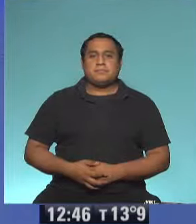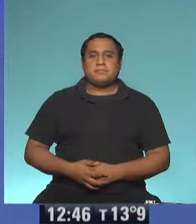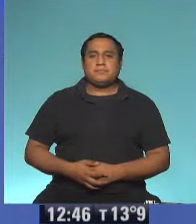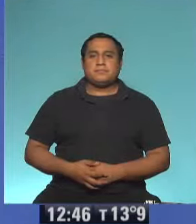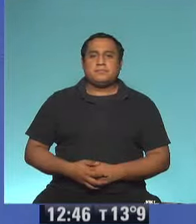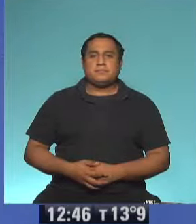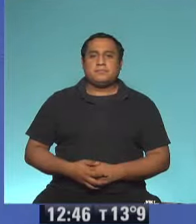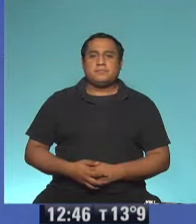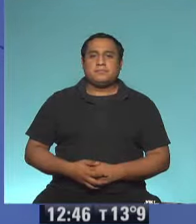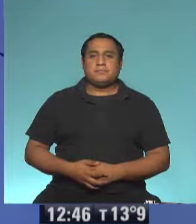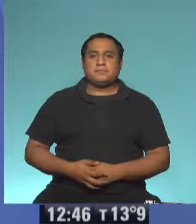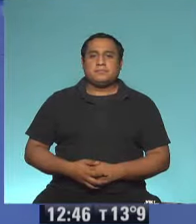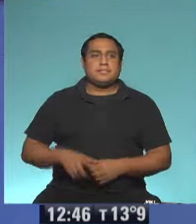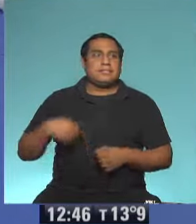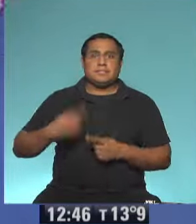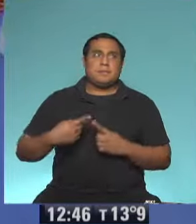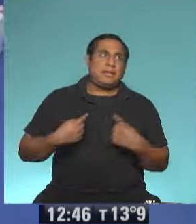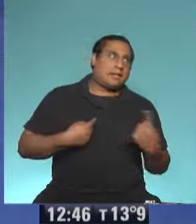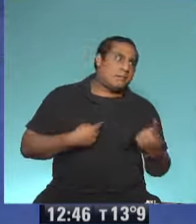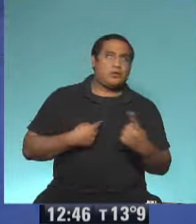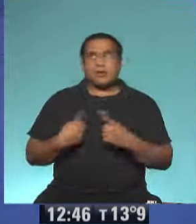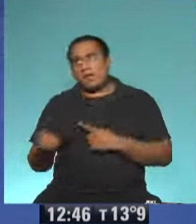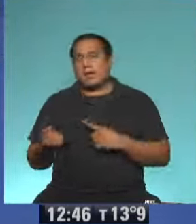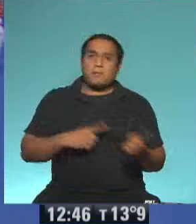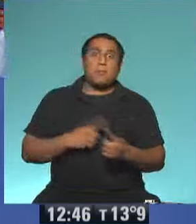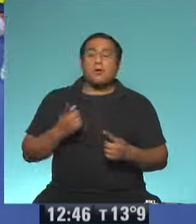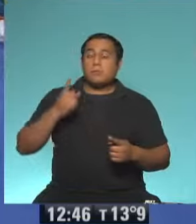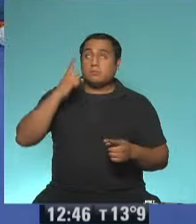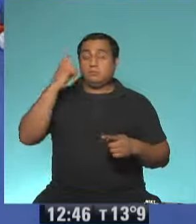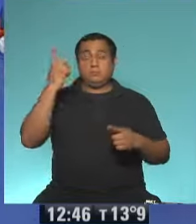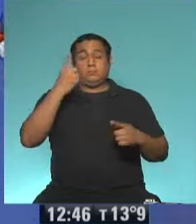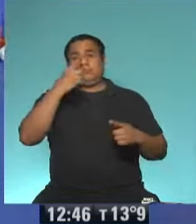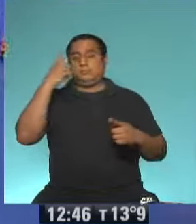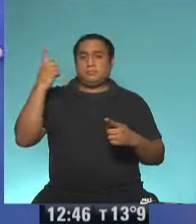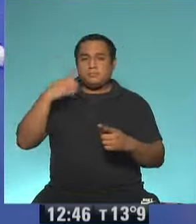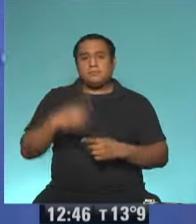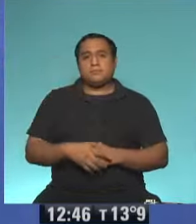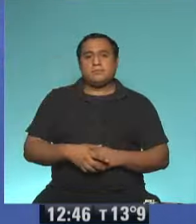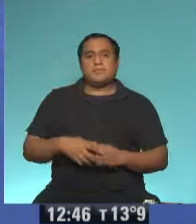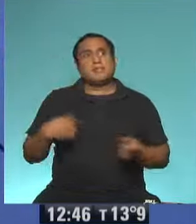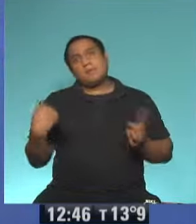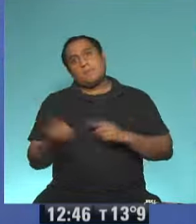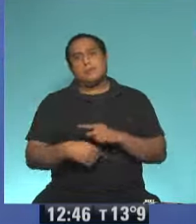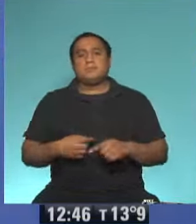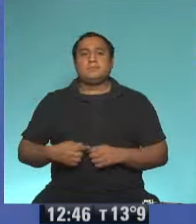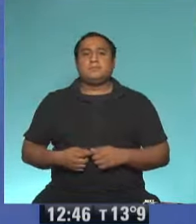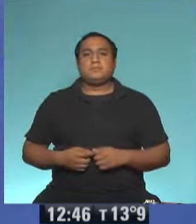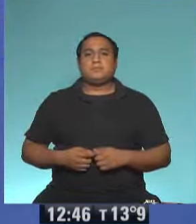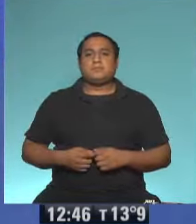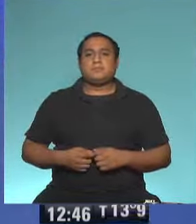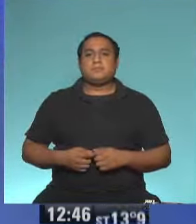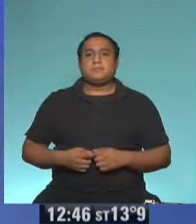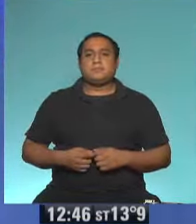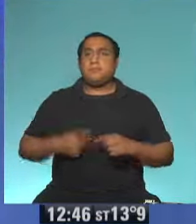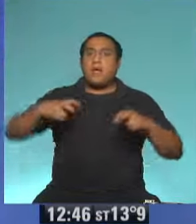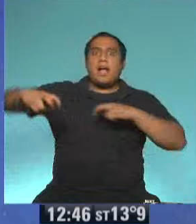tiene, Carolina necesita siempre cambiar porque sí, se marea. Sí, como el... da tres, cuando llegas a la calecita, el cambio de dirección. En la calecita que le decías al calecitero,